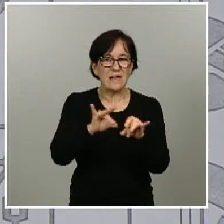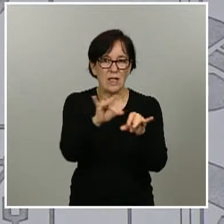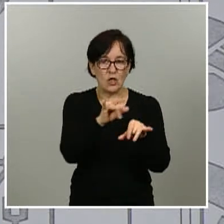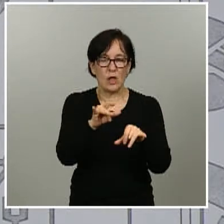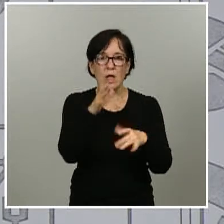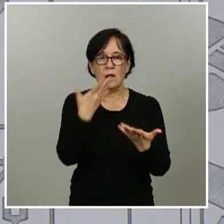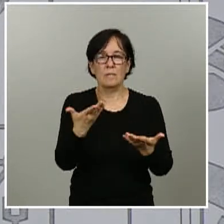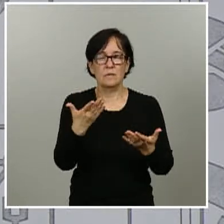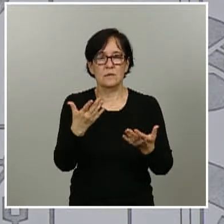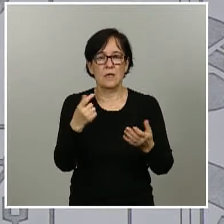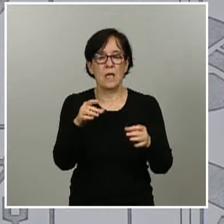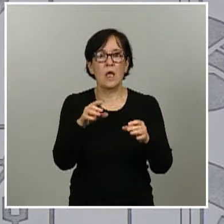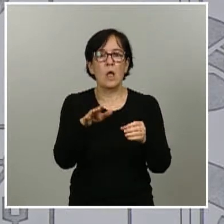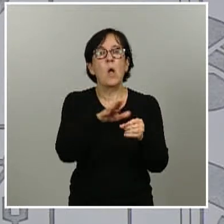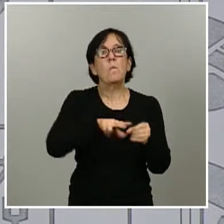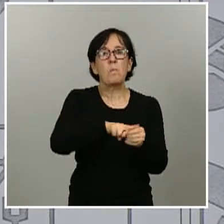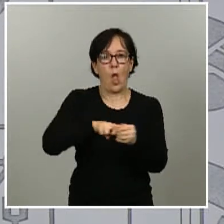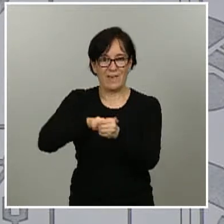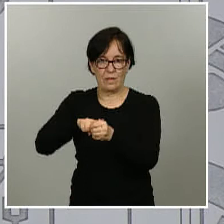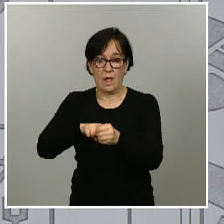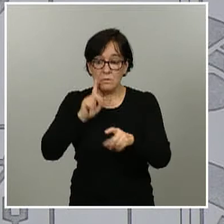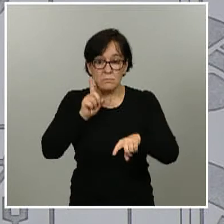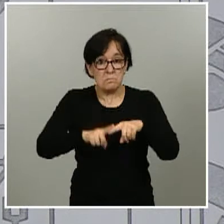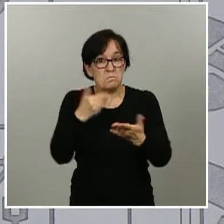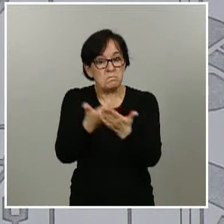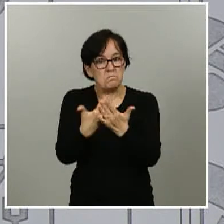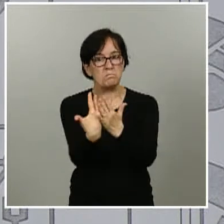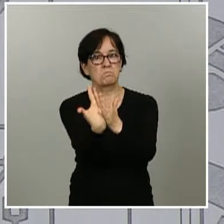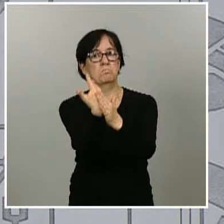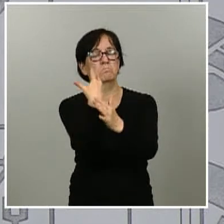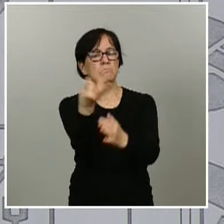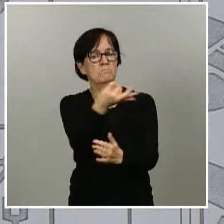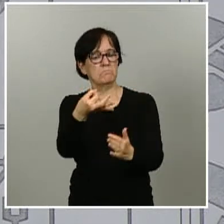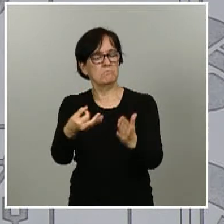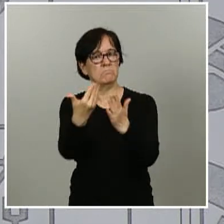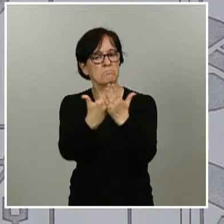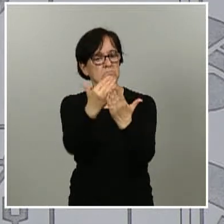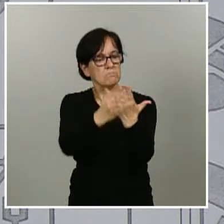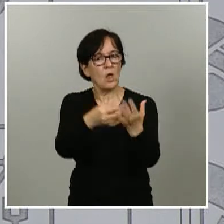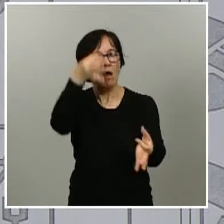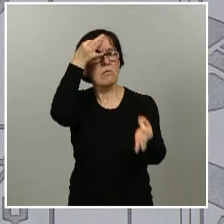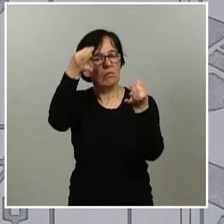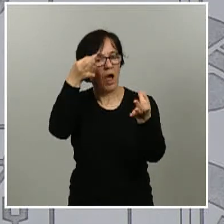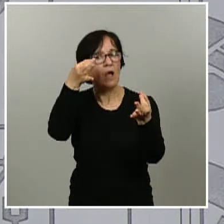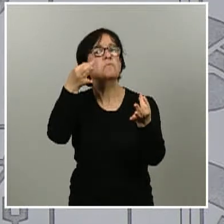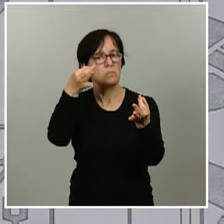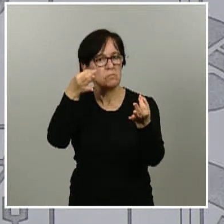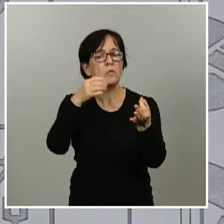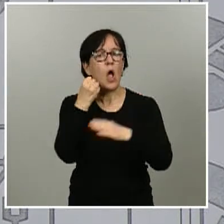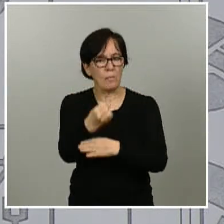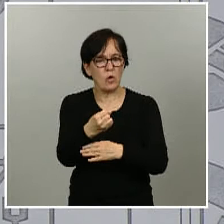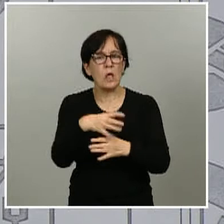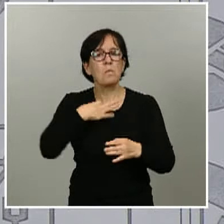la provincia. Pero sí que es cierto que si se justifica adecuadamente y los datos lo avalaran, se podrían